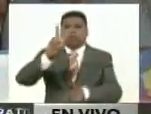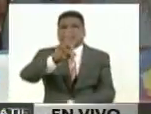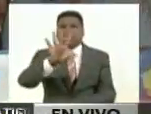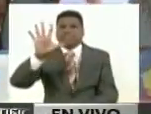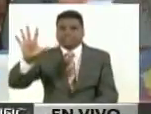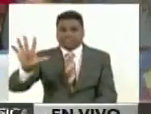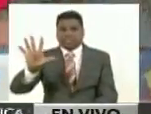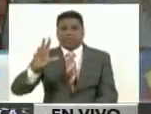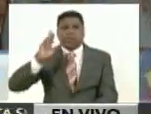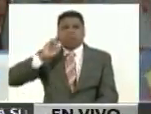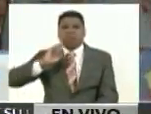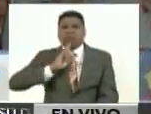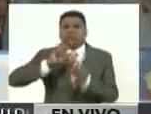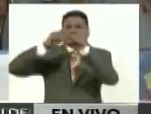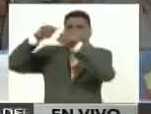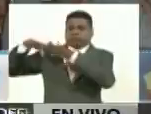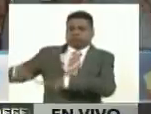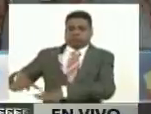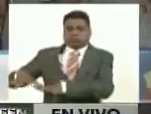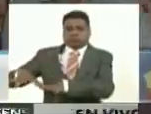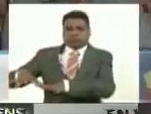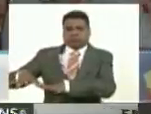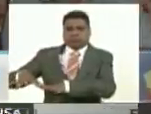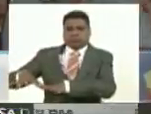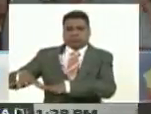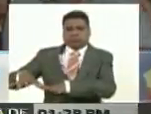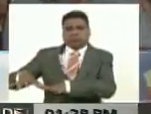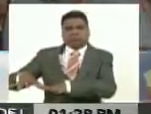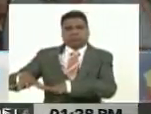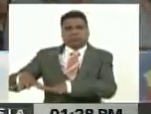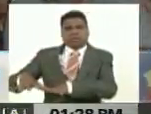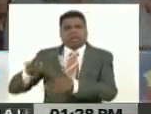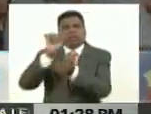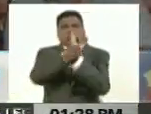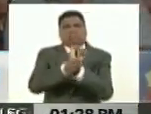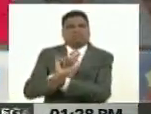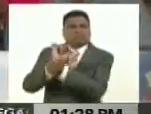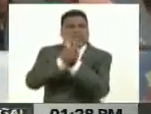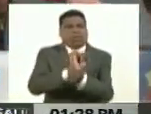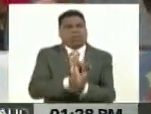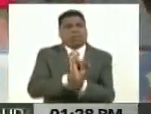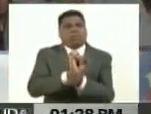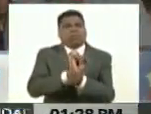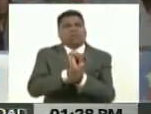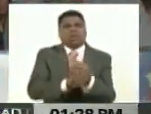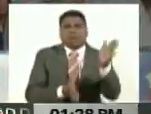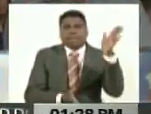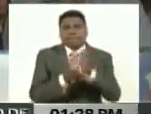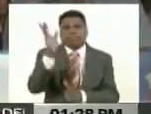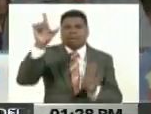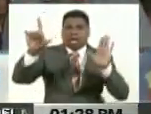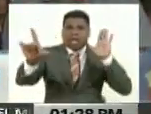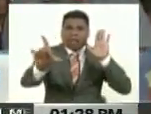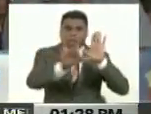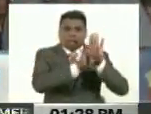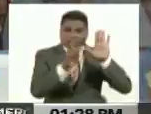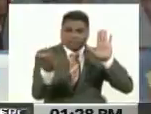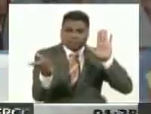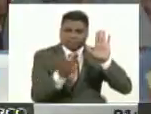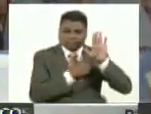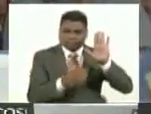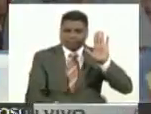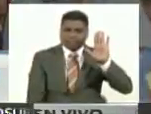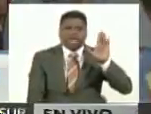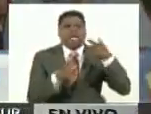1825, Bolívar renunció a su condición de dictador, y dijo ahora que manden las leyes. Nos